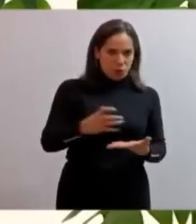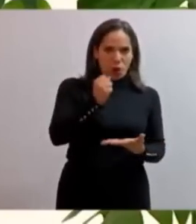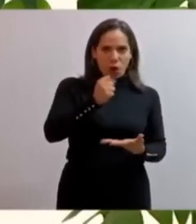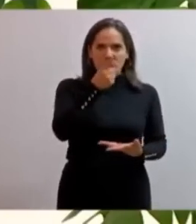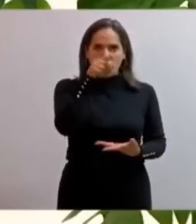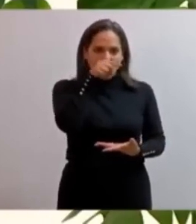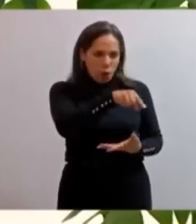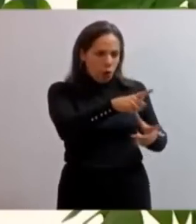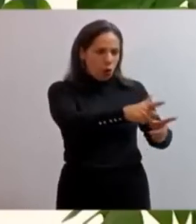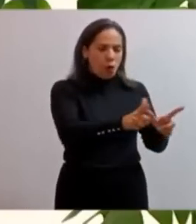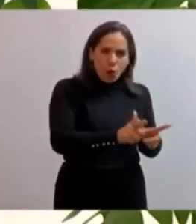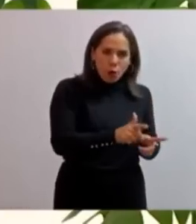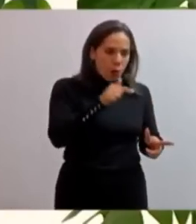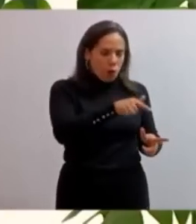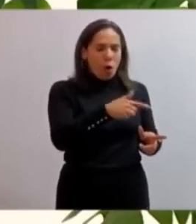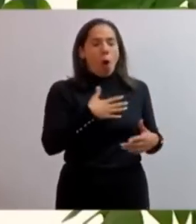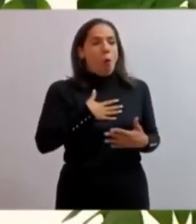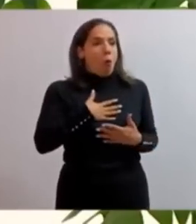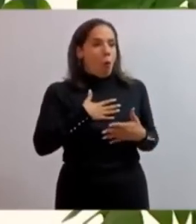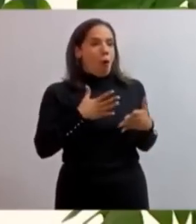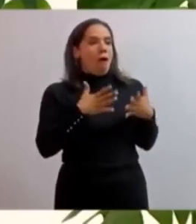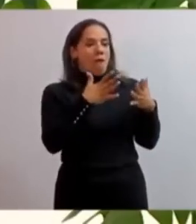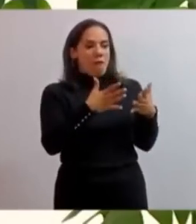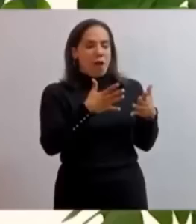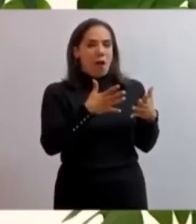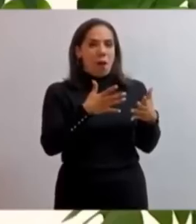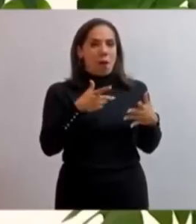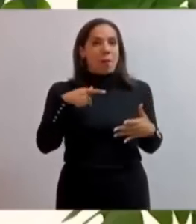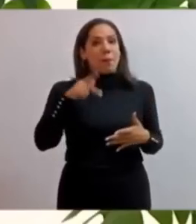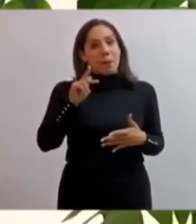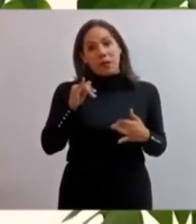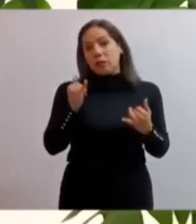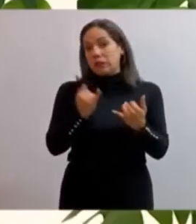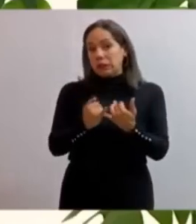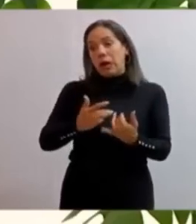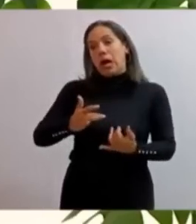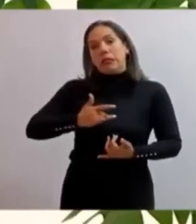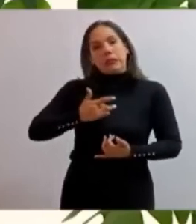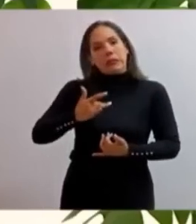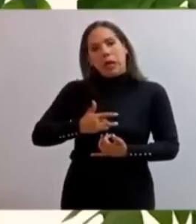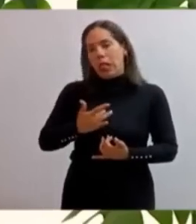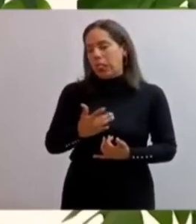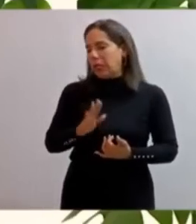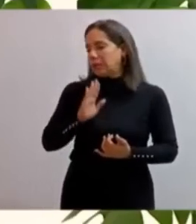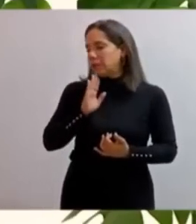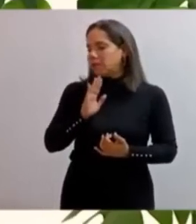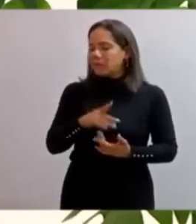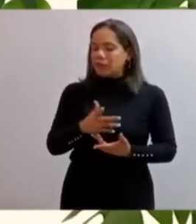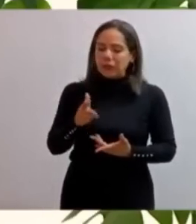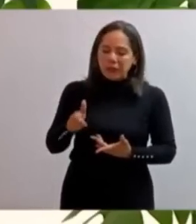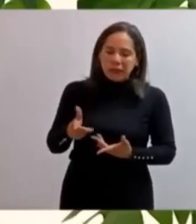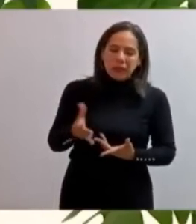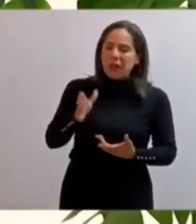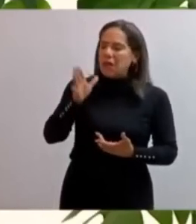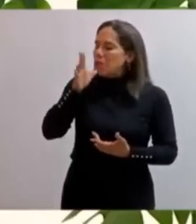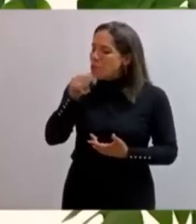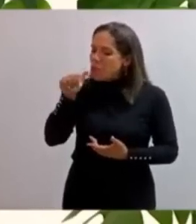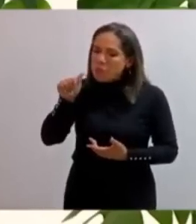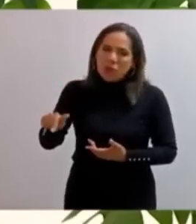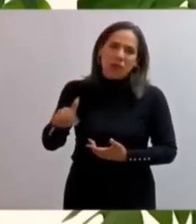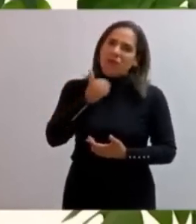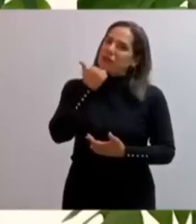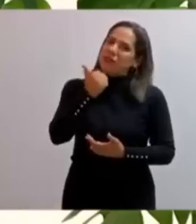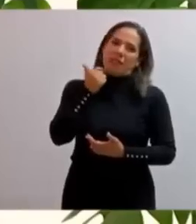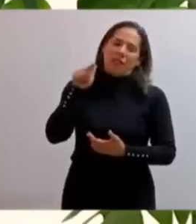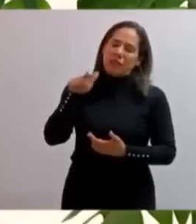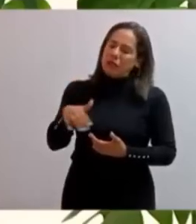grupo escolar, pero también sentimos la insatisfacción de decir, no puedo con estos